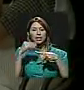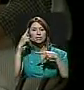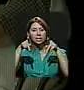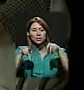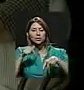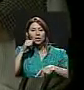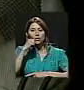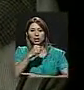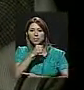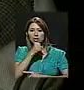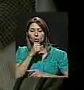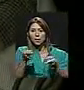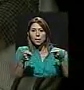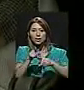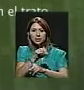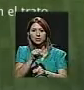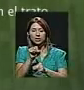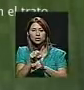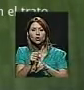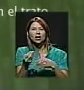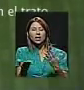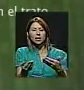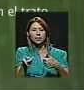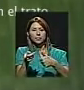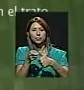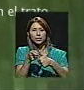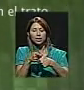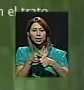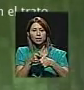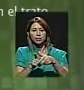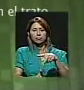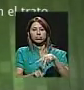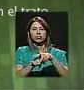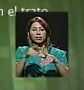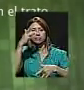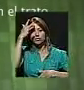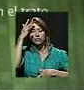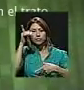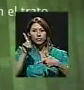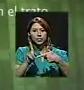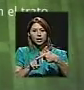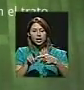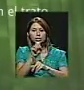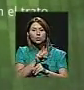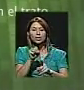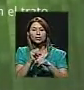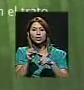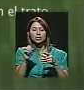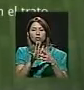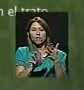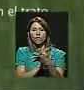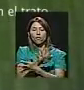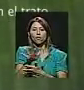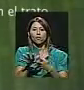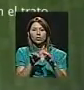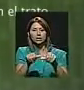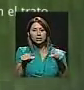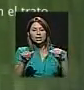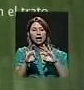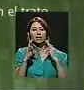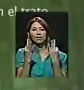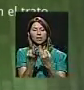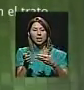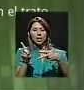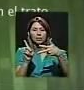caiga en este estado son aparición de enfermedades, situaciones confusas en el ámbito familiar,